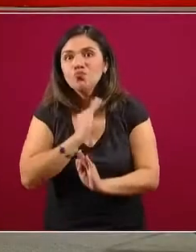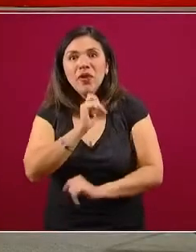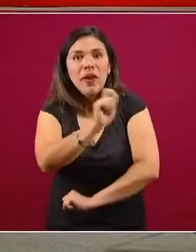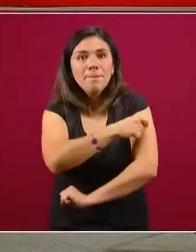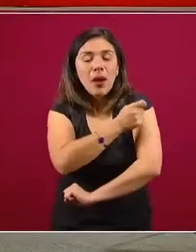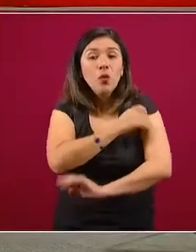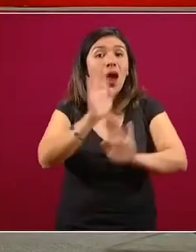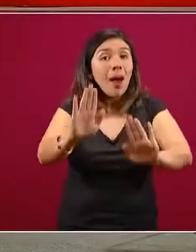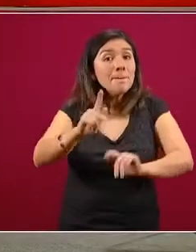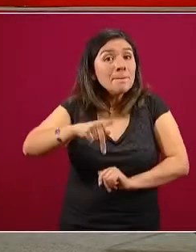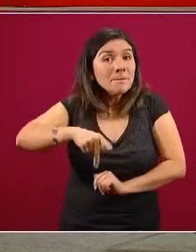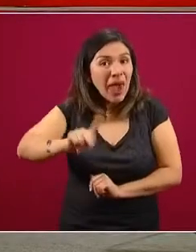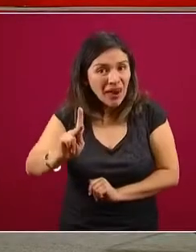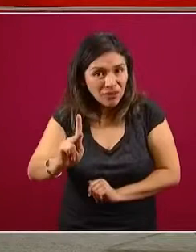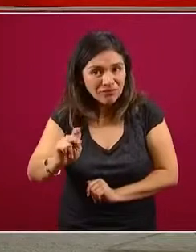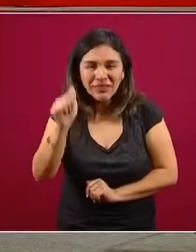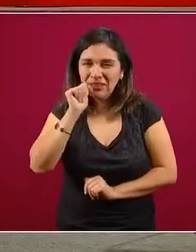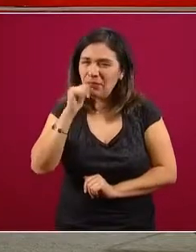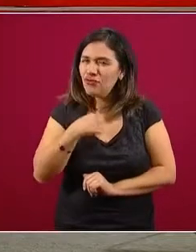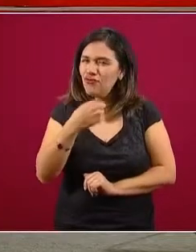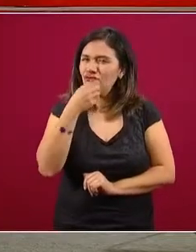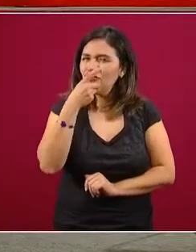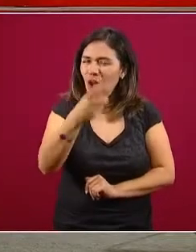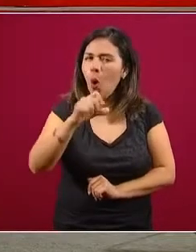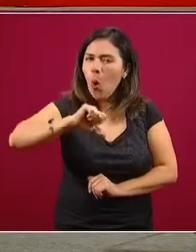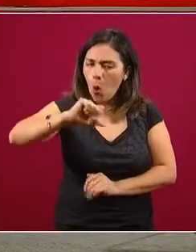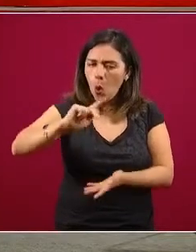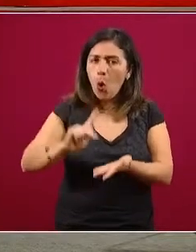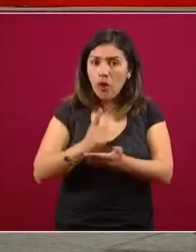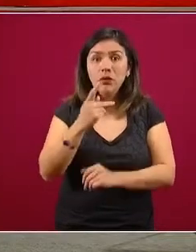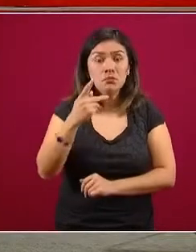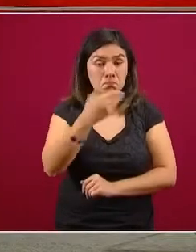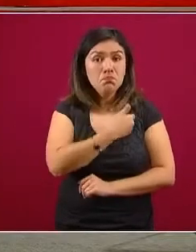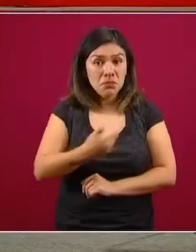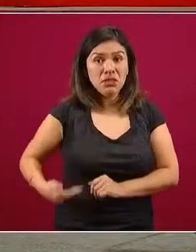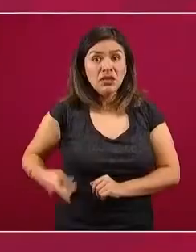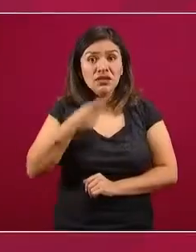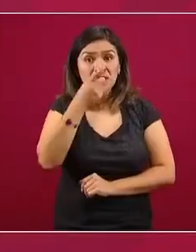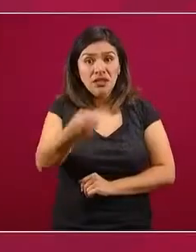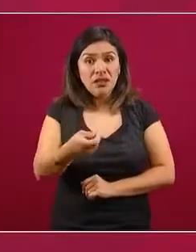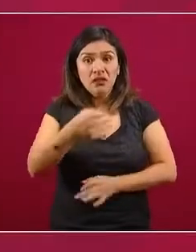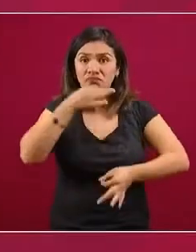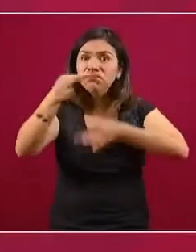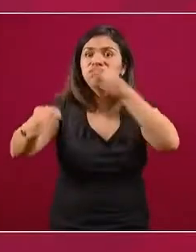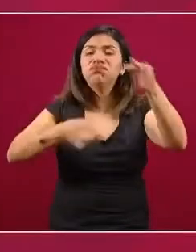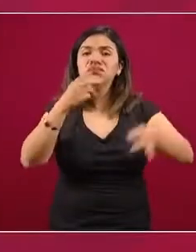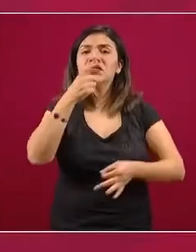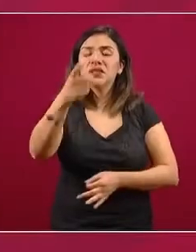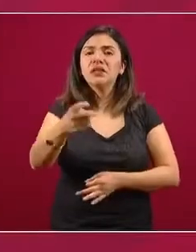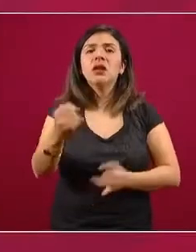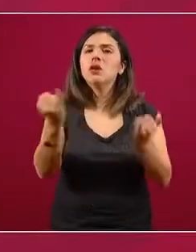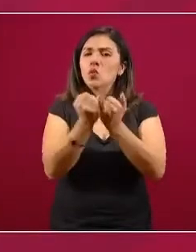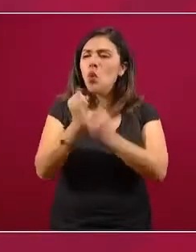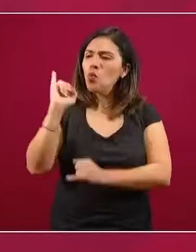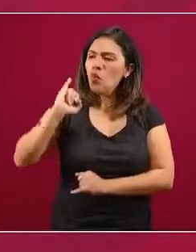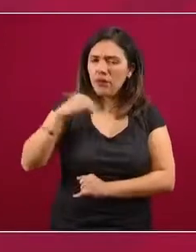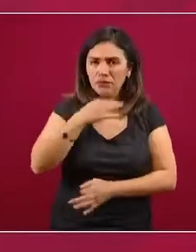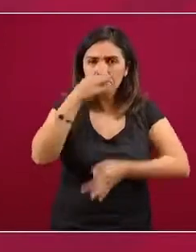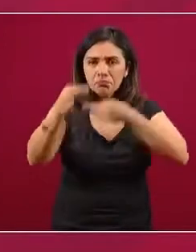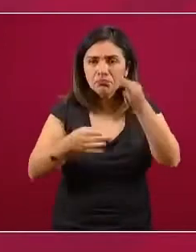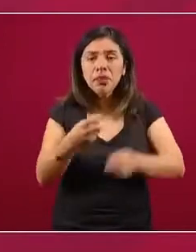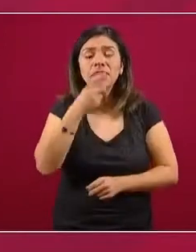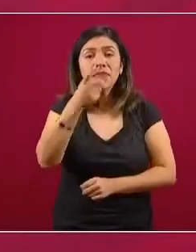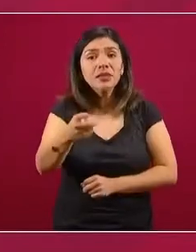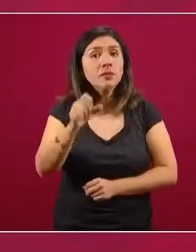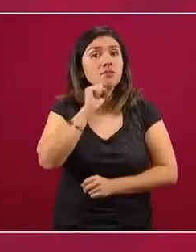embargo, como señalamos, y lo dijo hoy mismo el presidente en su mensaje público, lo dijimos el jueves, lo dijo